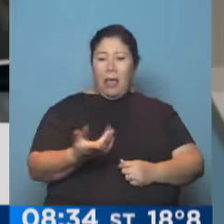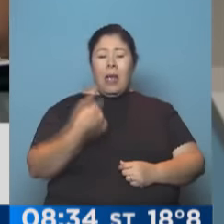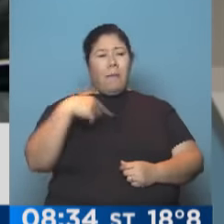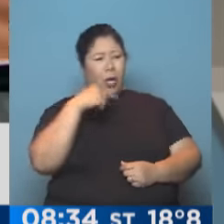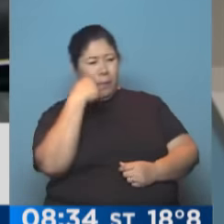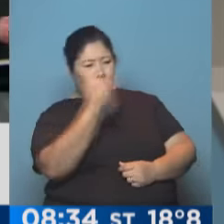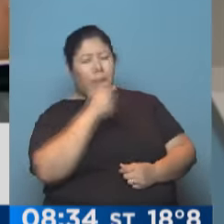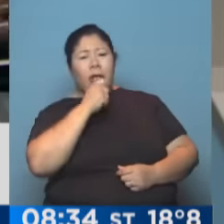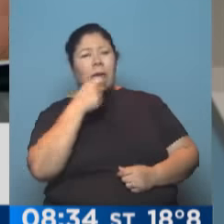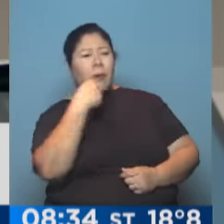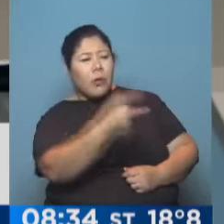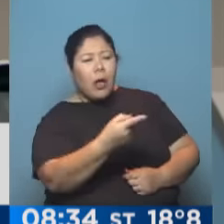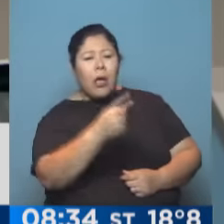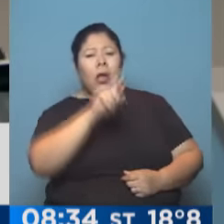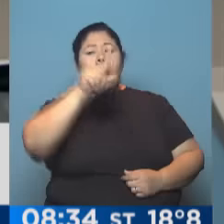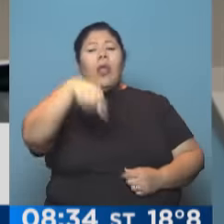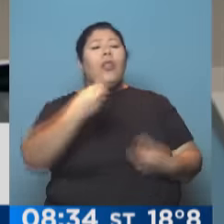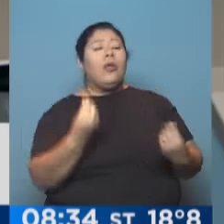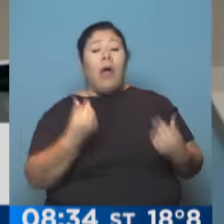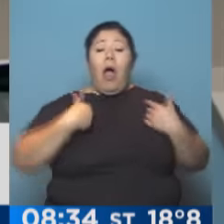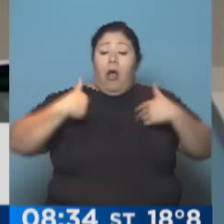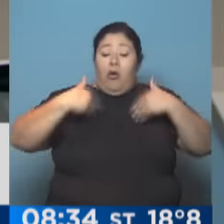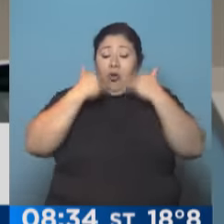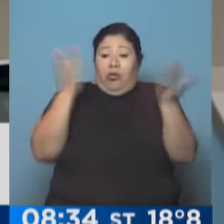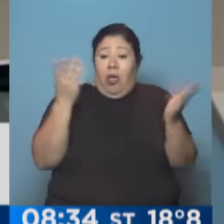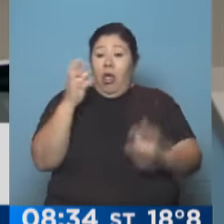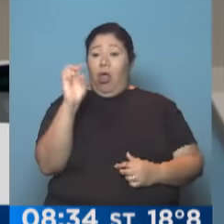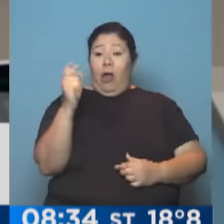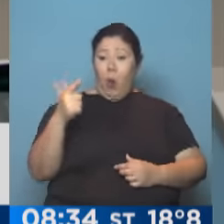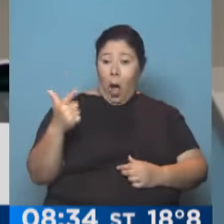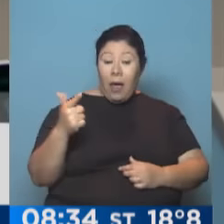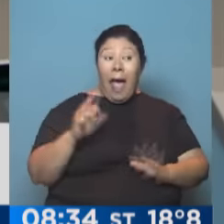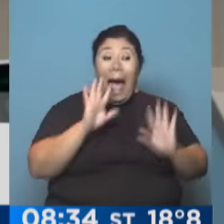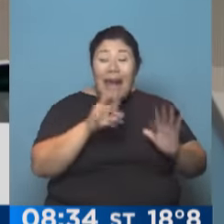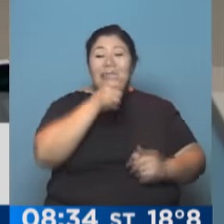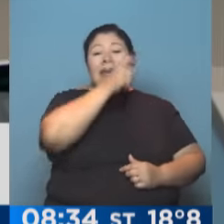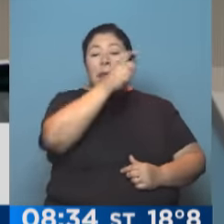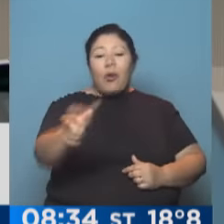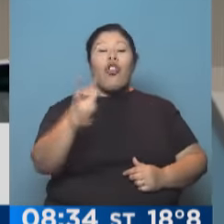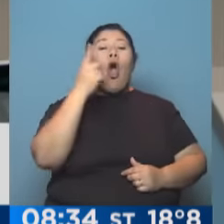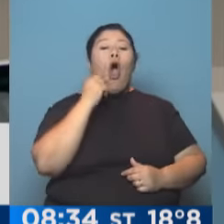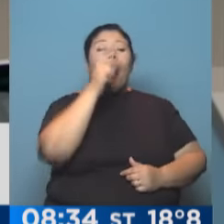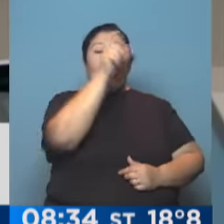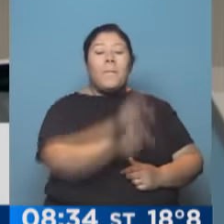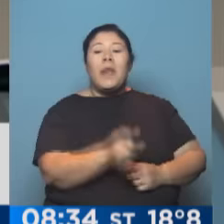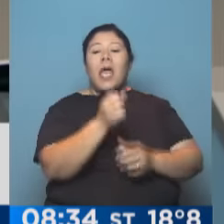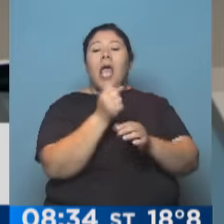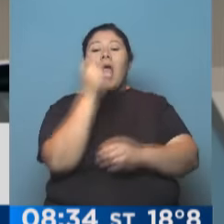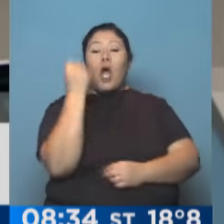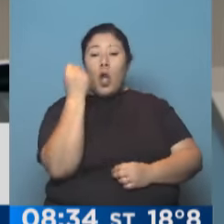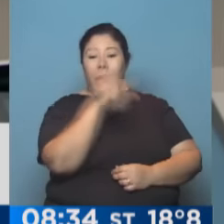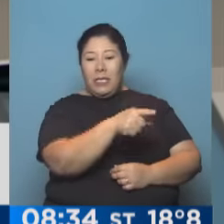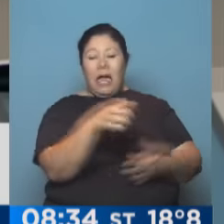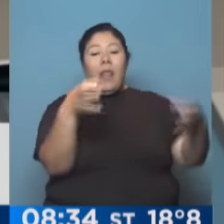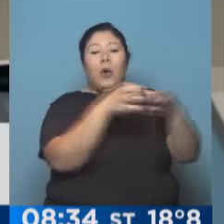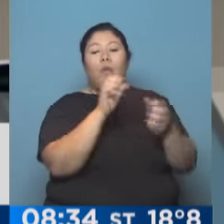entonces qué va a pasar de dónde van a salir los dólares Ah no sé porque dólares no hay dijo así respondió PR si dólares no hay imaginante Cuál es el precio